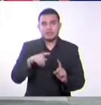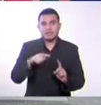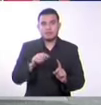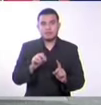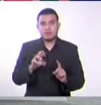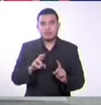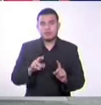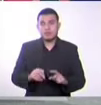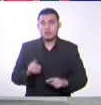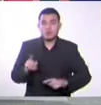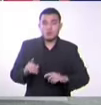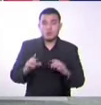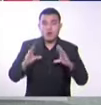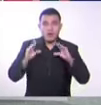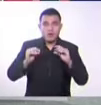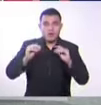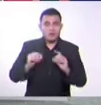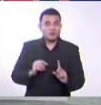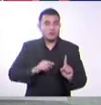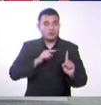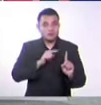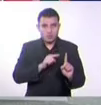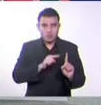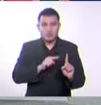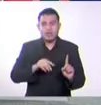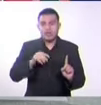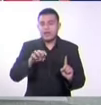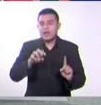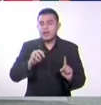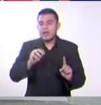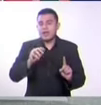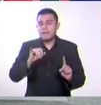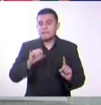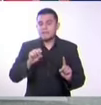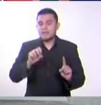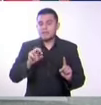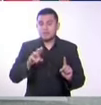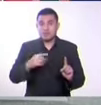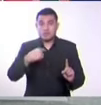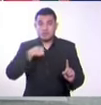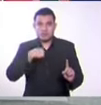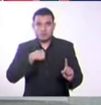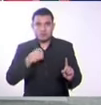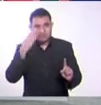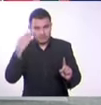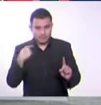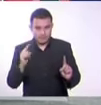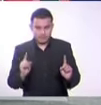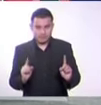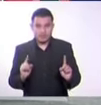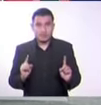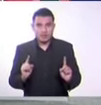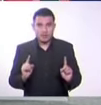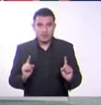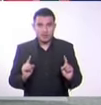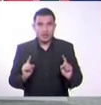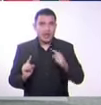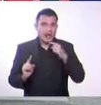caso cuando tú estabas hablando, Luis, tú eras el emisor. Exactamente. Y entonces yo era la receptora.